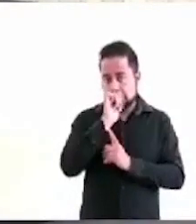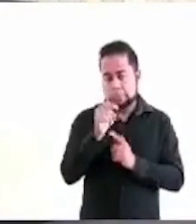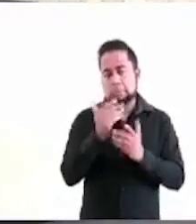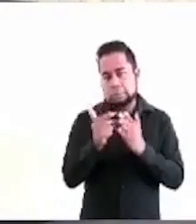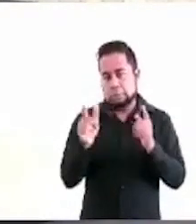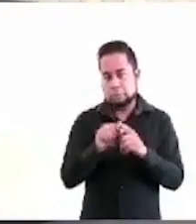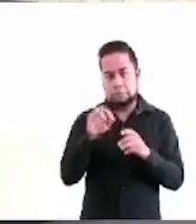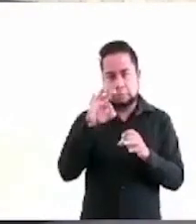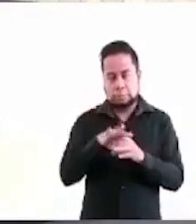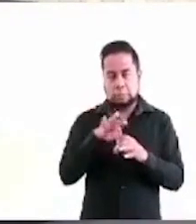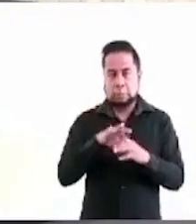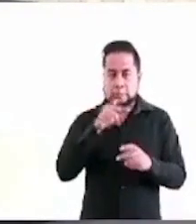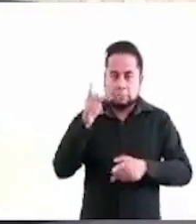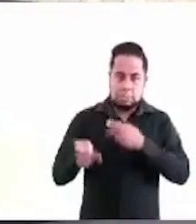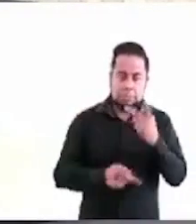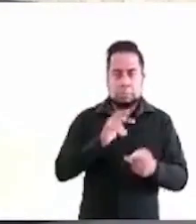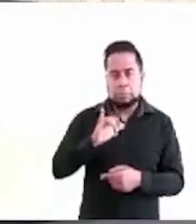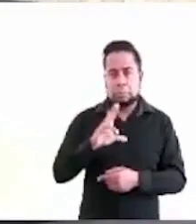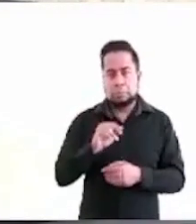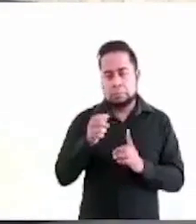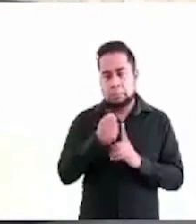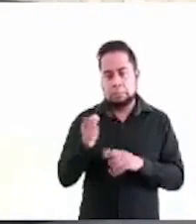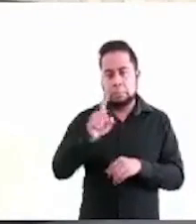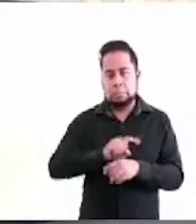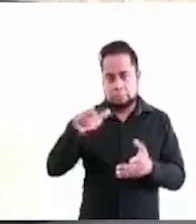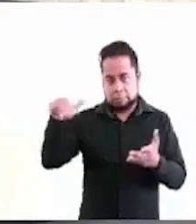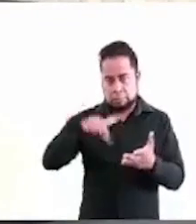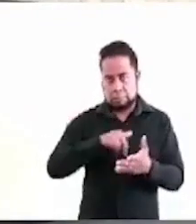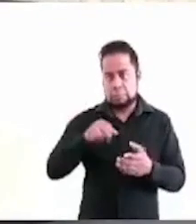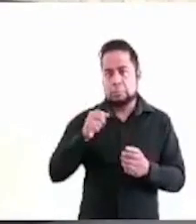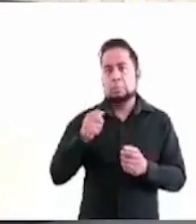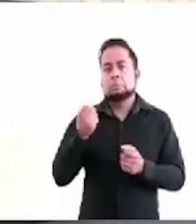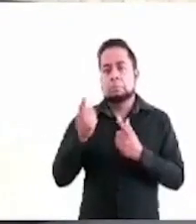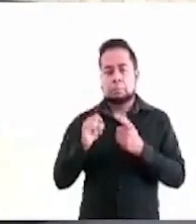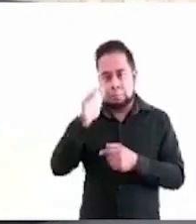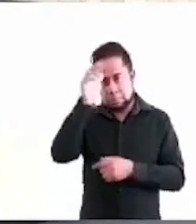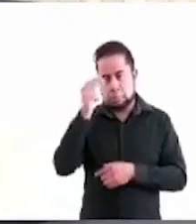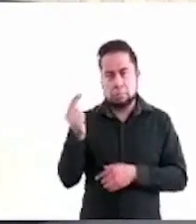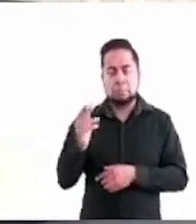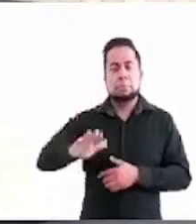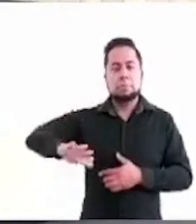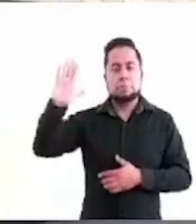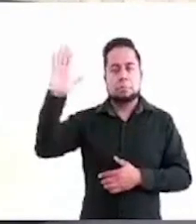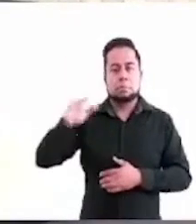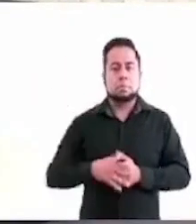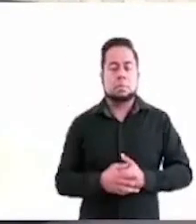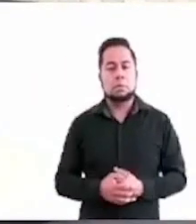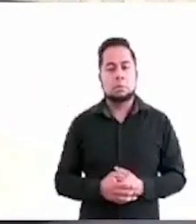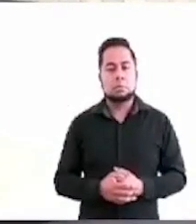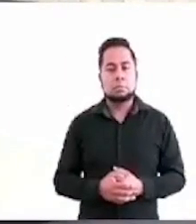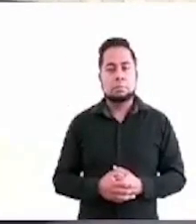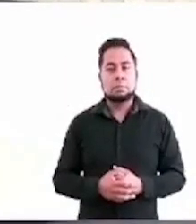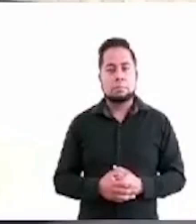en el argumento principal se menciona que ante la renuncia de la mayoría de los de los integrantes de los concejales de los